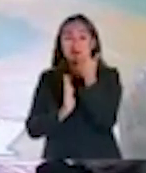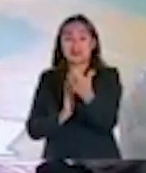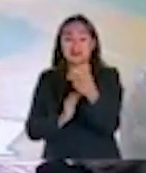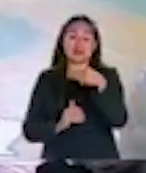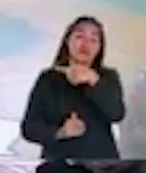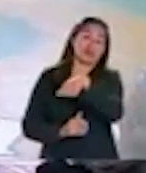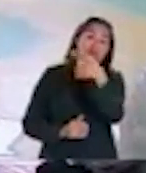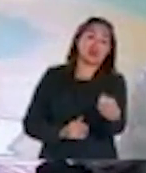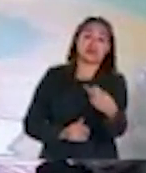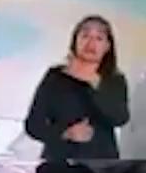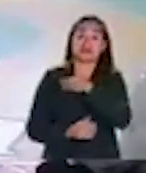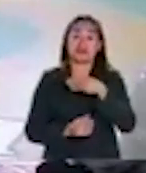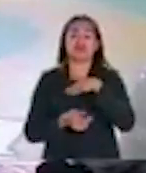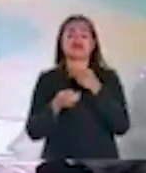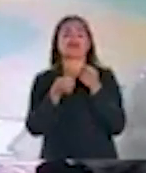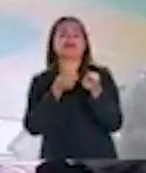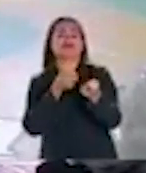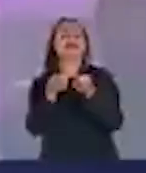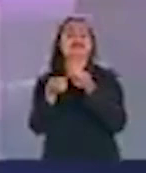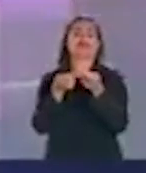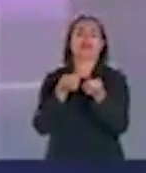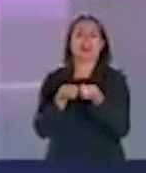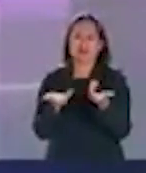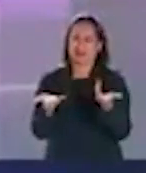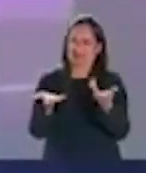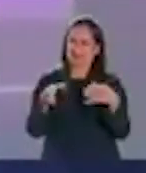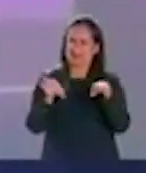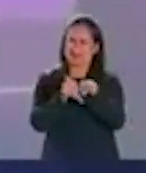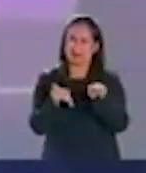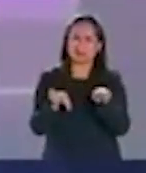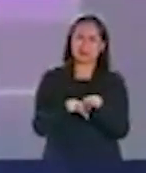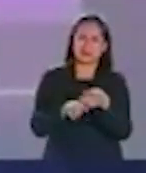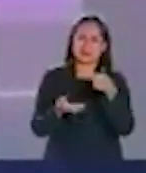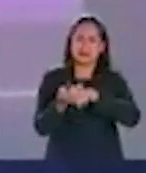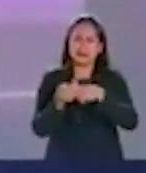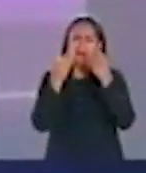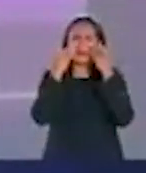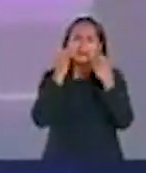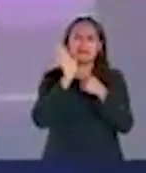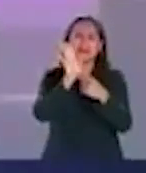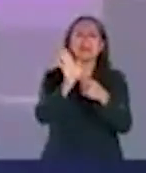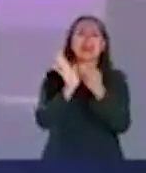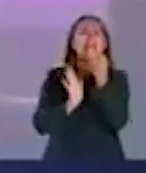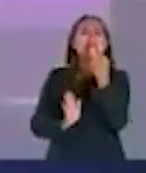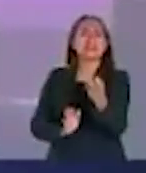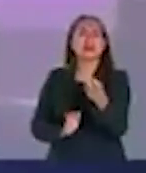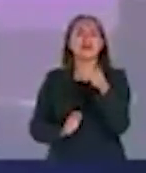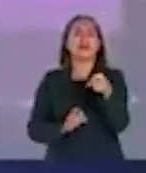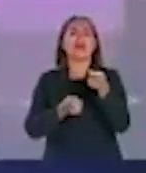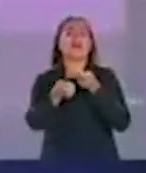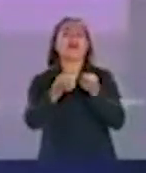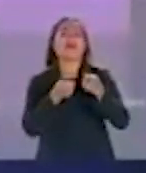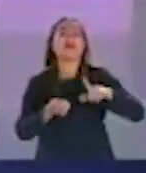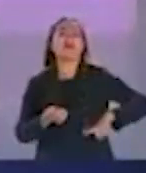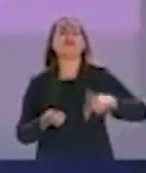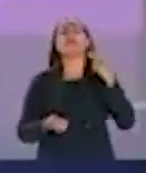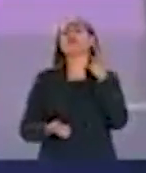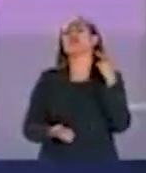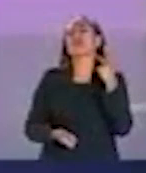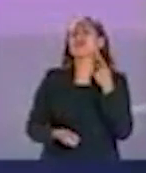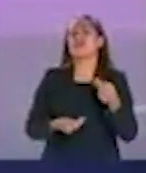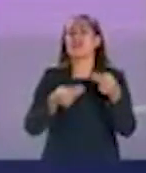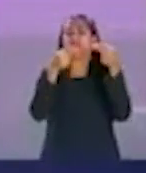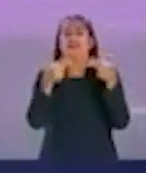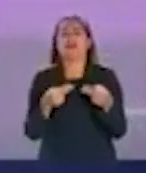nos hemos preguntado por muchos años de que vive ahí tenemos la respuesta el manejo de un partido político como patrimonio personal